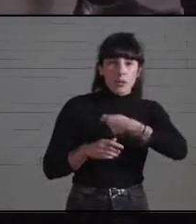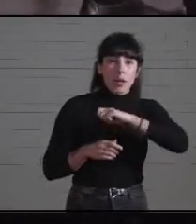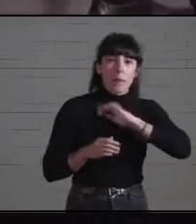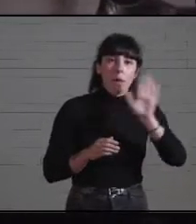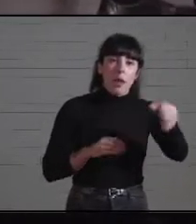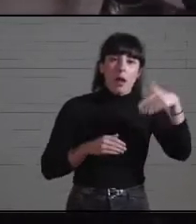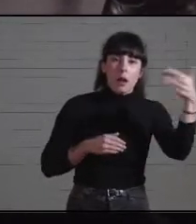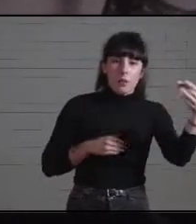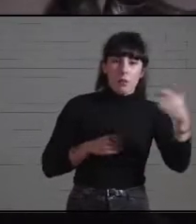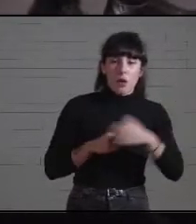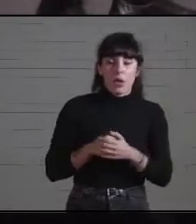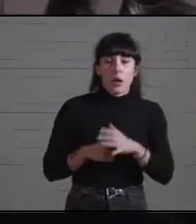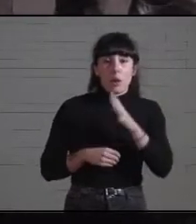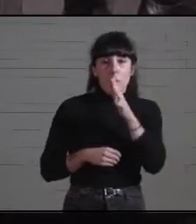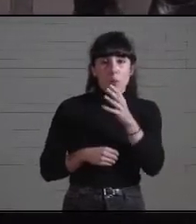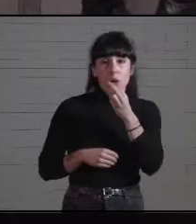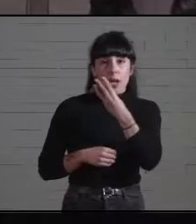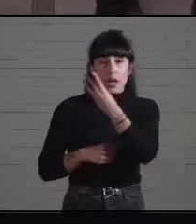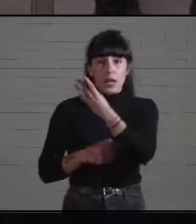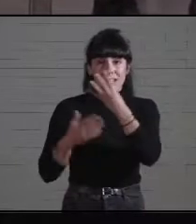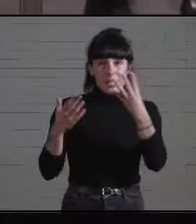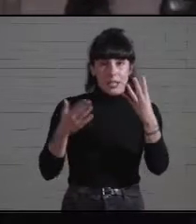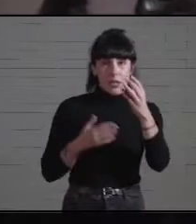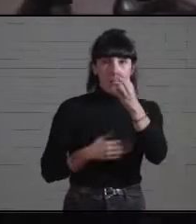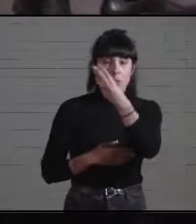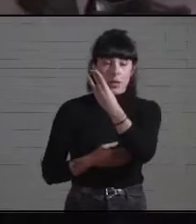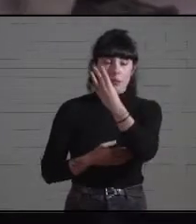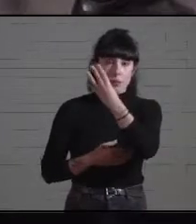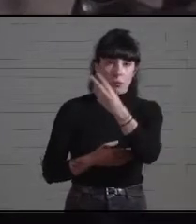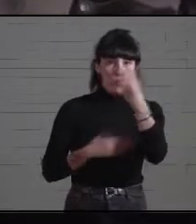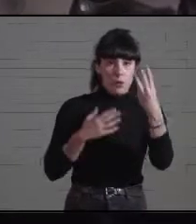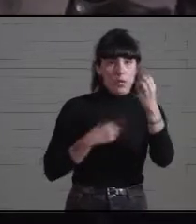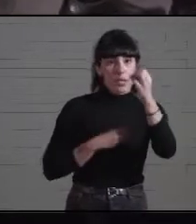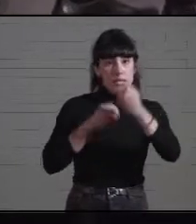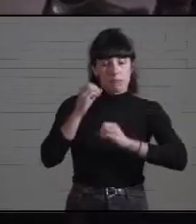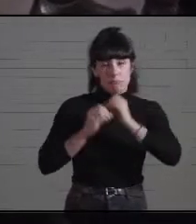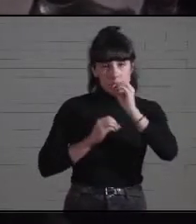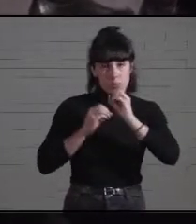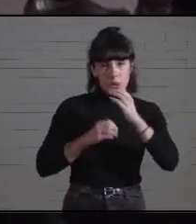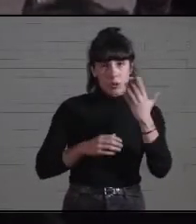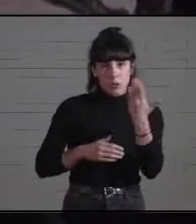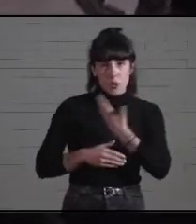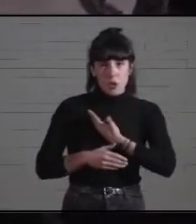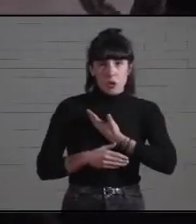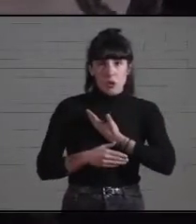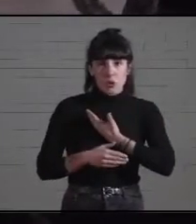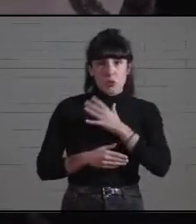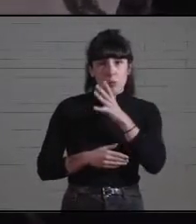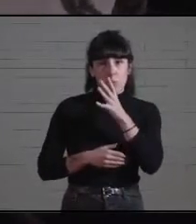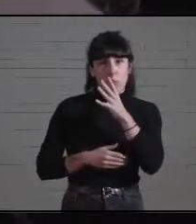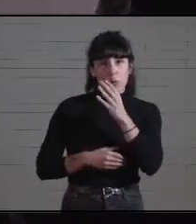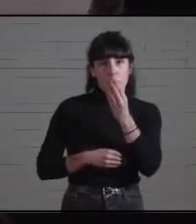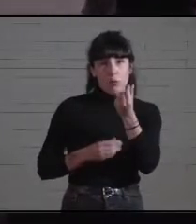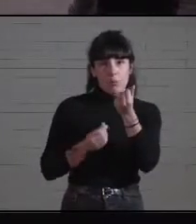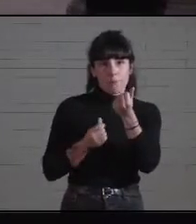menos, porque un 39% y un 43% respectivamente han sufrido una pérdida de ingresos